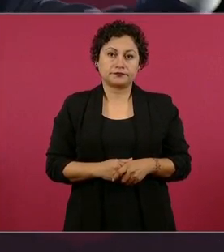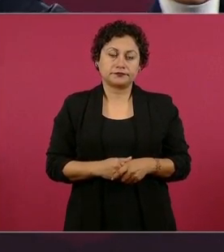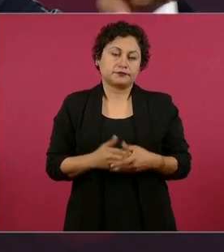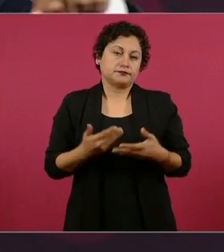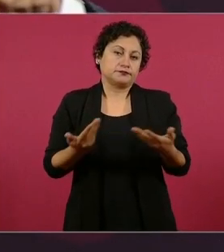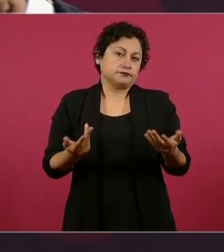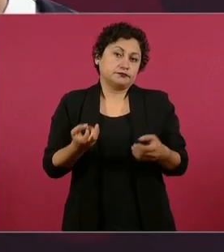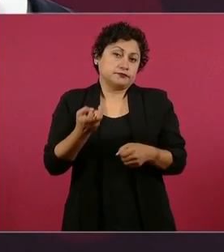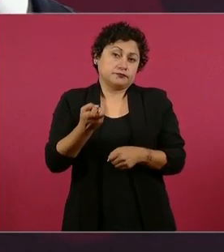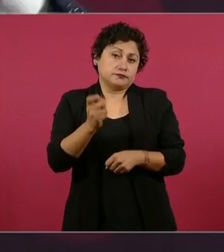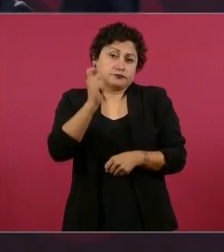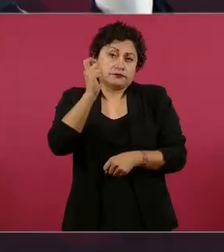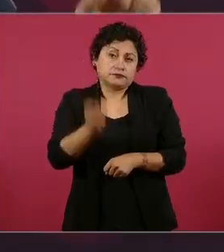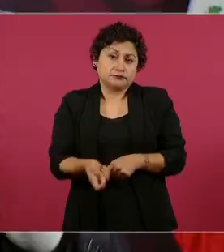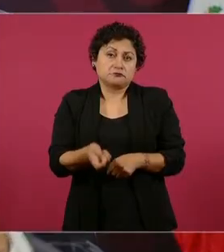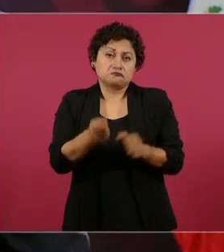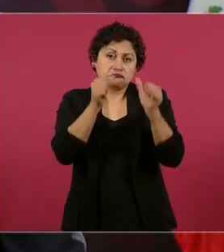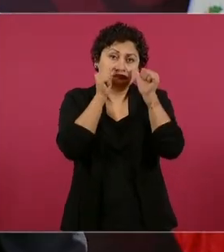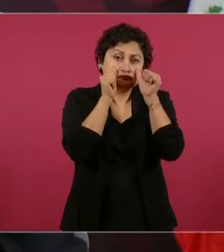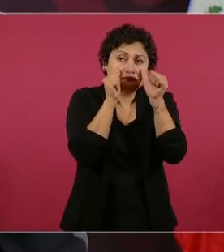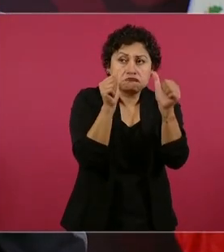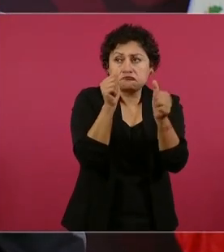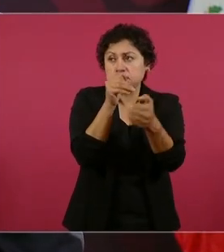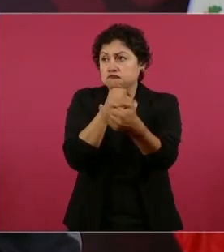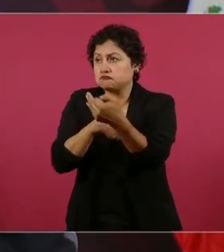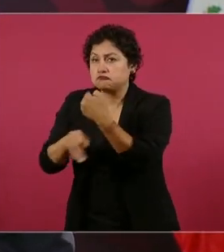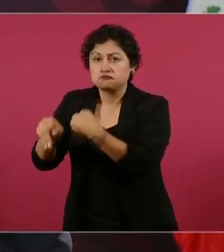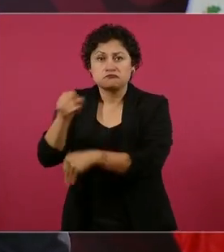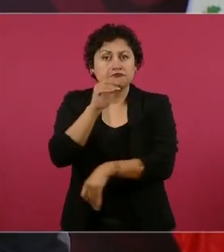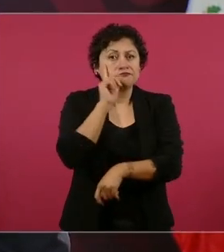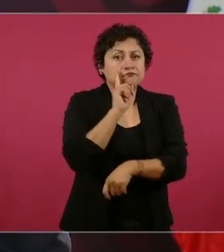escuchar a todas.